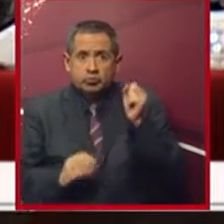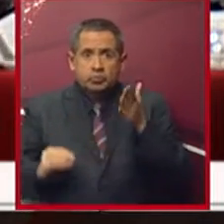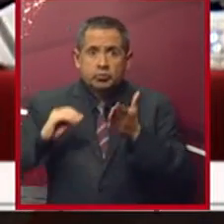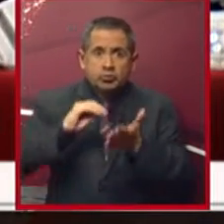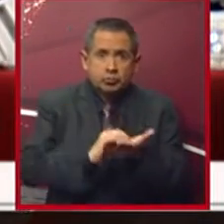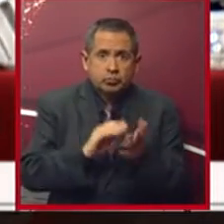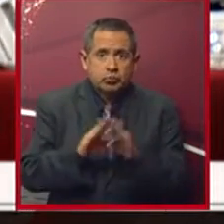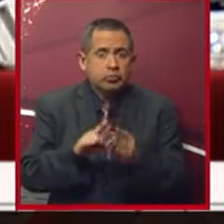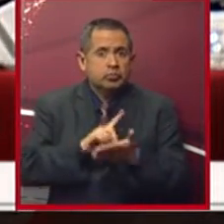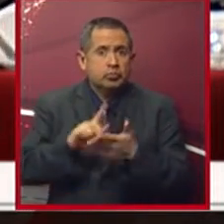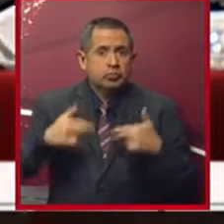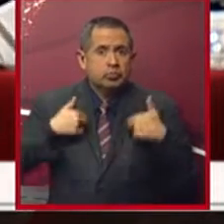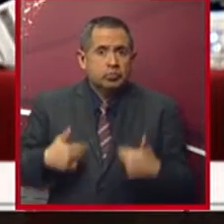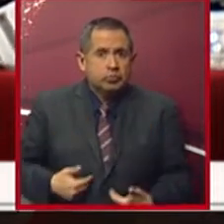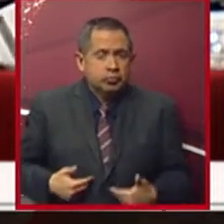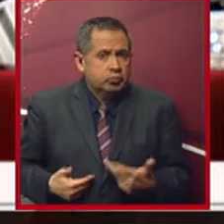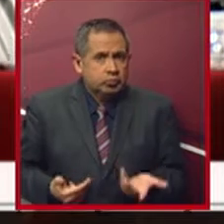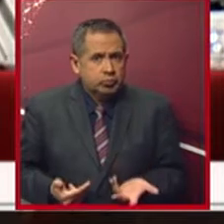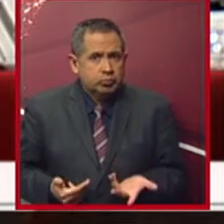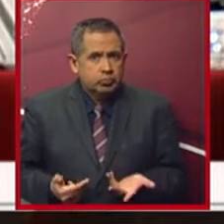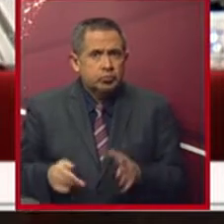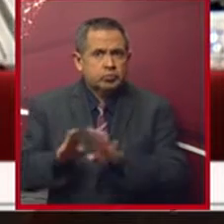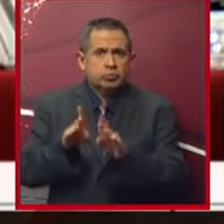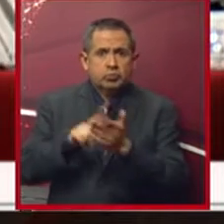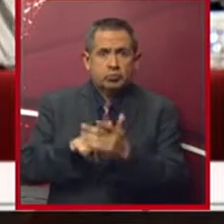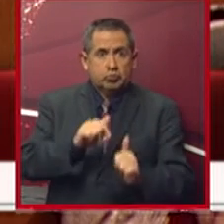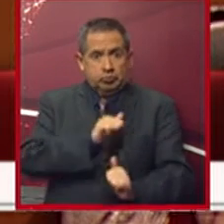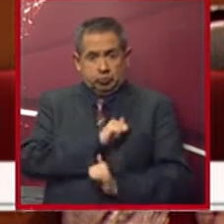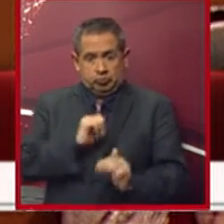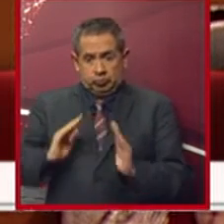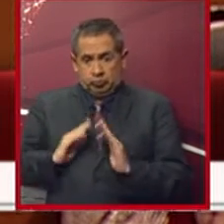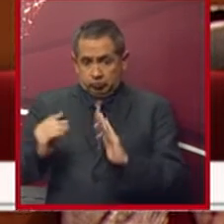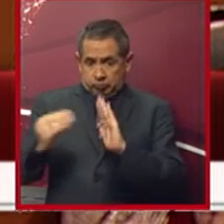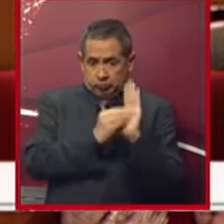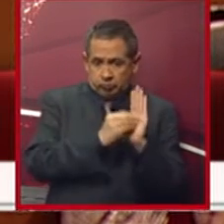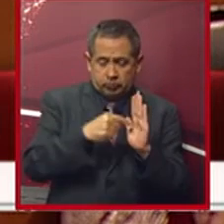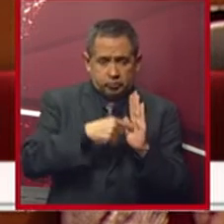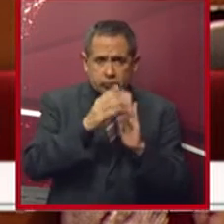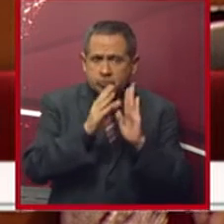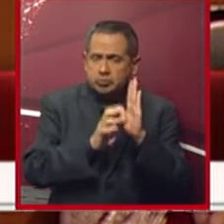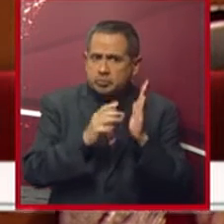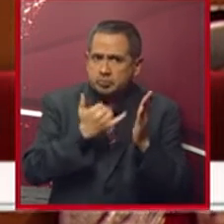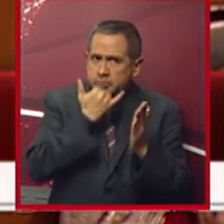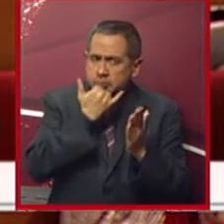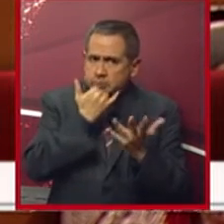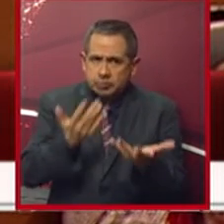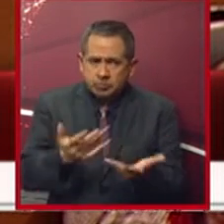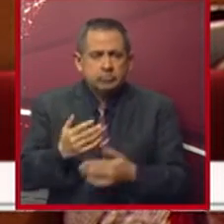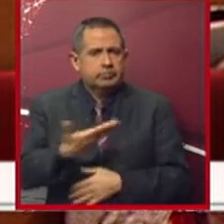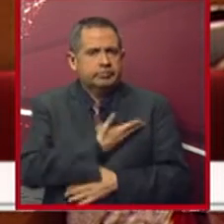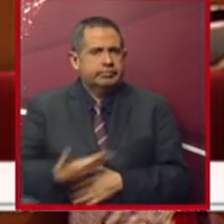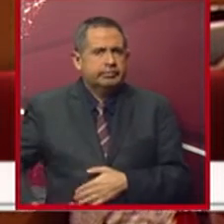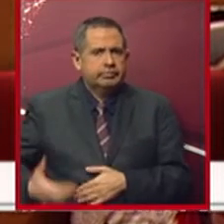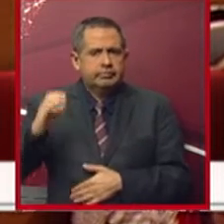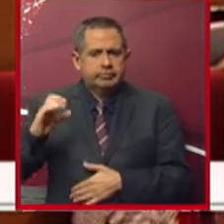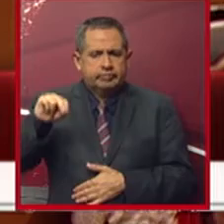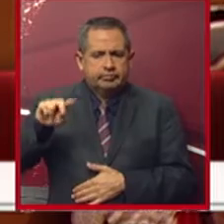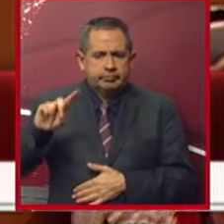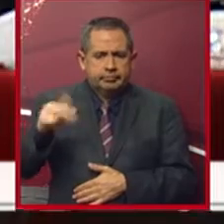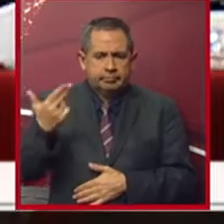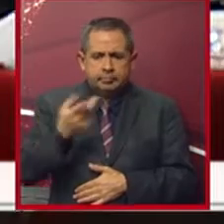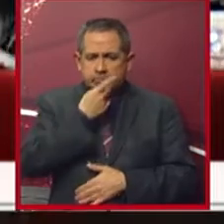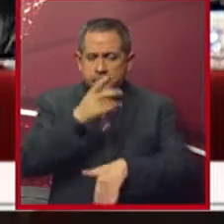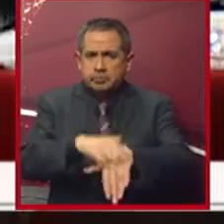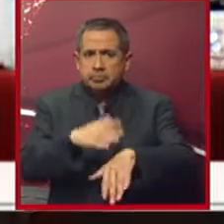garantía directa de los derechos en órganos o estructuras militares. El presidente de la Comisión Nacional de los Derechos Humanos afirmó que